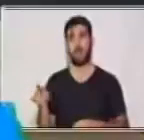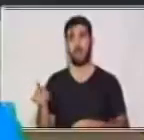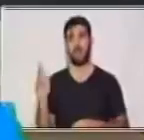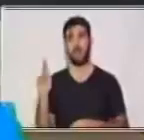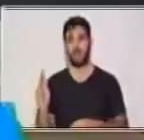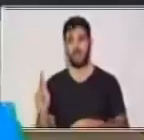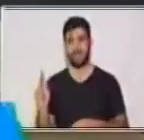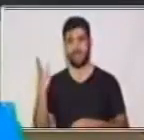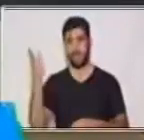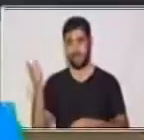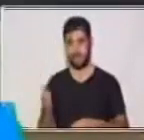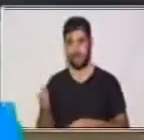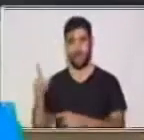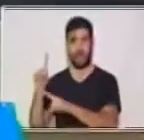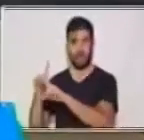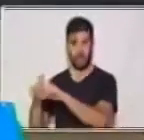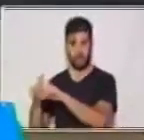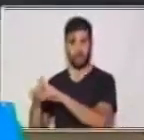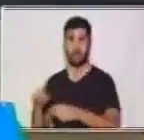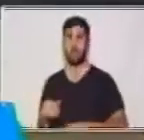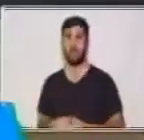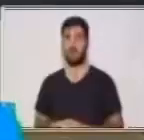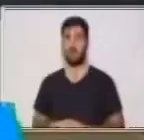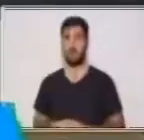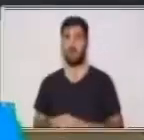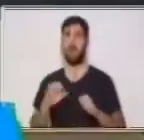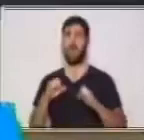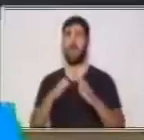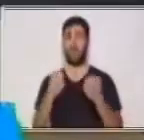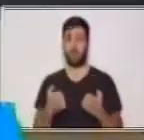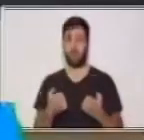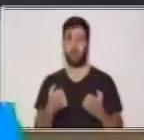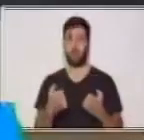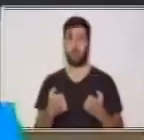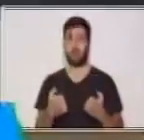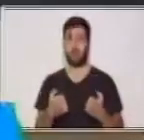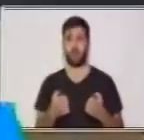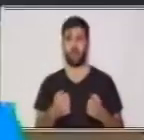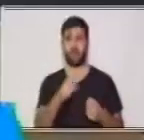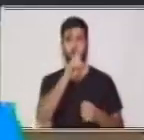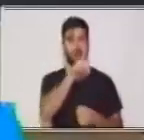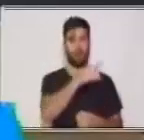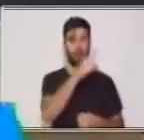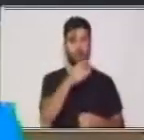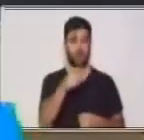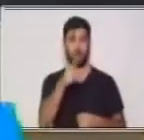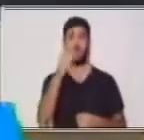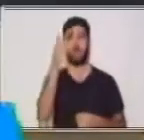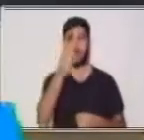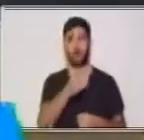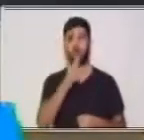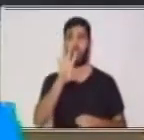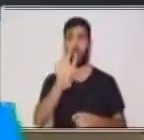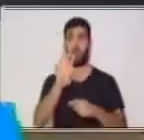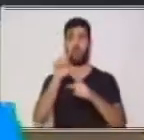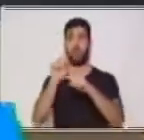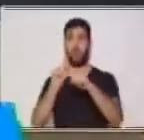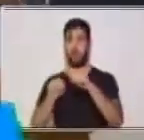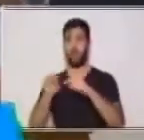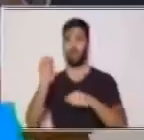y partido x. La tangente de alfa va a ser igual a 4 dividido